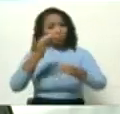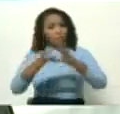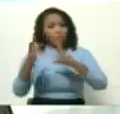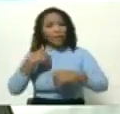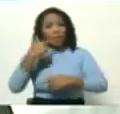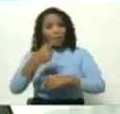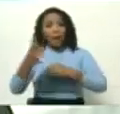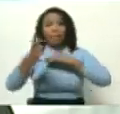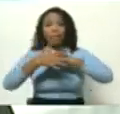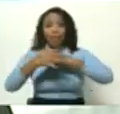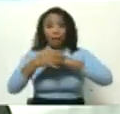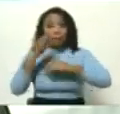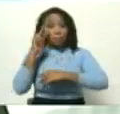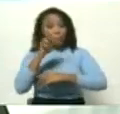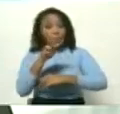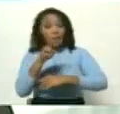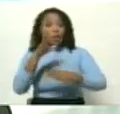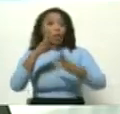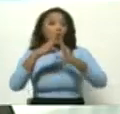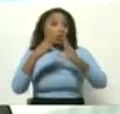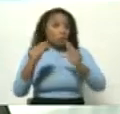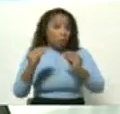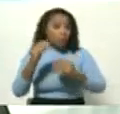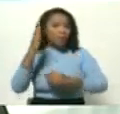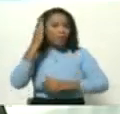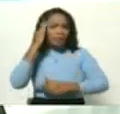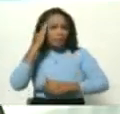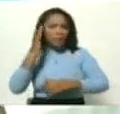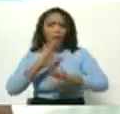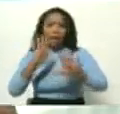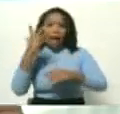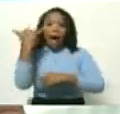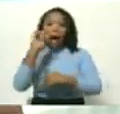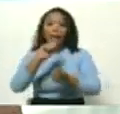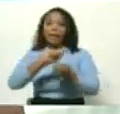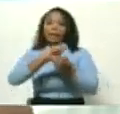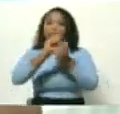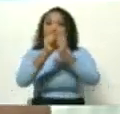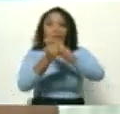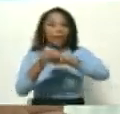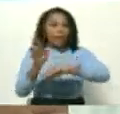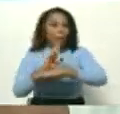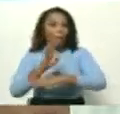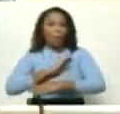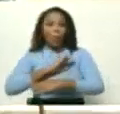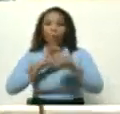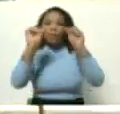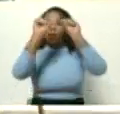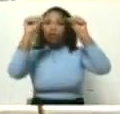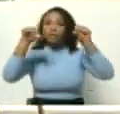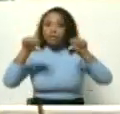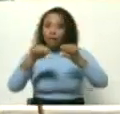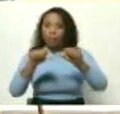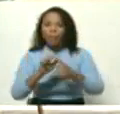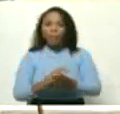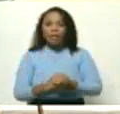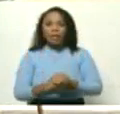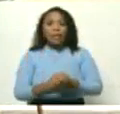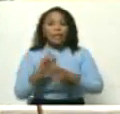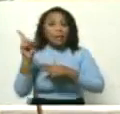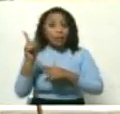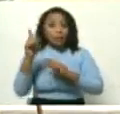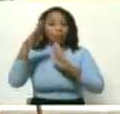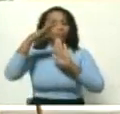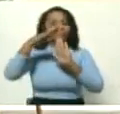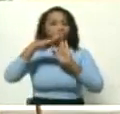La tecnología, mi almirante, y todos sabemos que hay una evolución propia de los sistemas, y esto ha